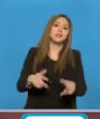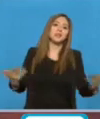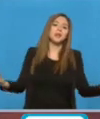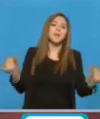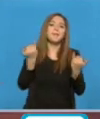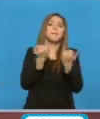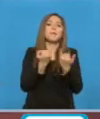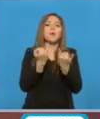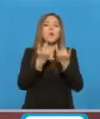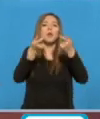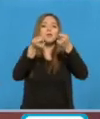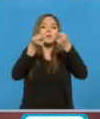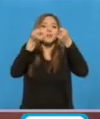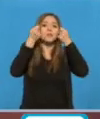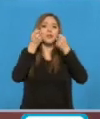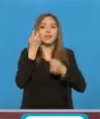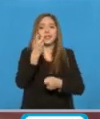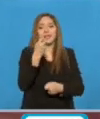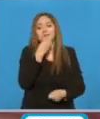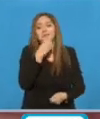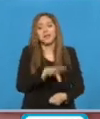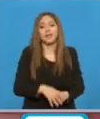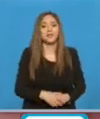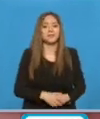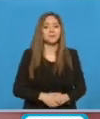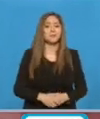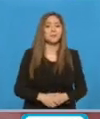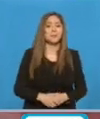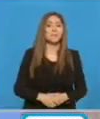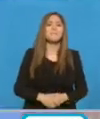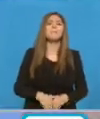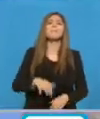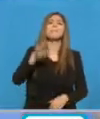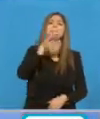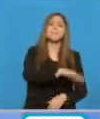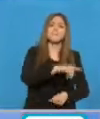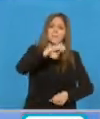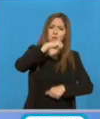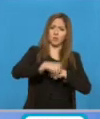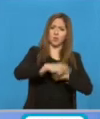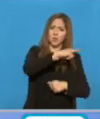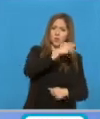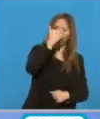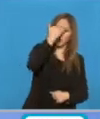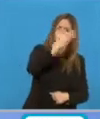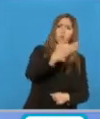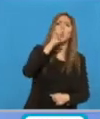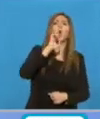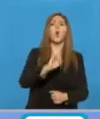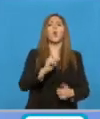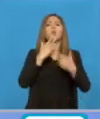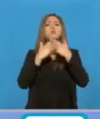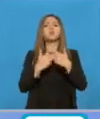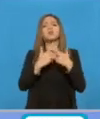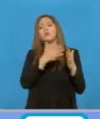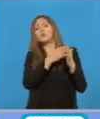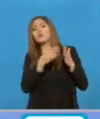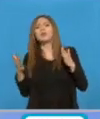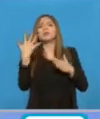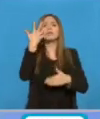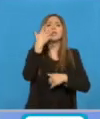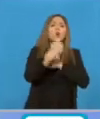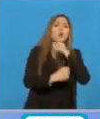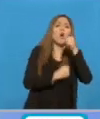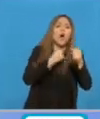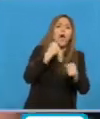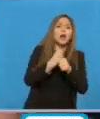estiraron. Claro, está bueno. Muy bien. Oye, ¿y este procedimiento es permanente o tiene una duración, digamos, de aquí a 5 años ya las cejas